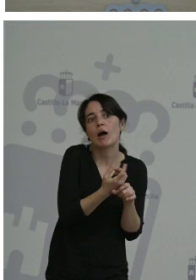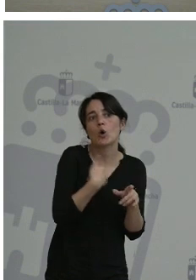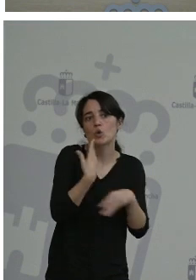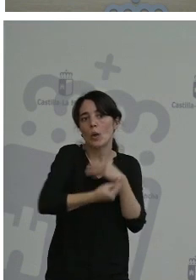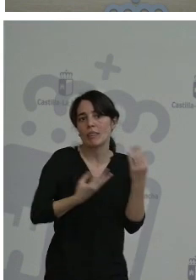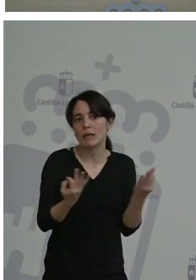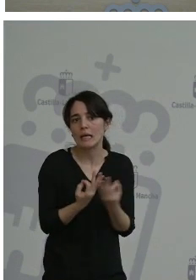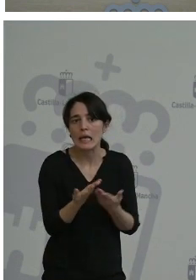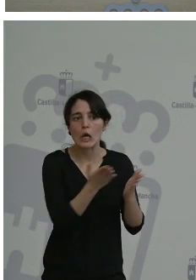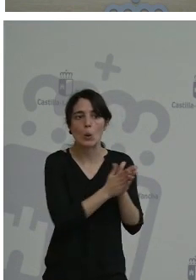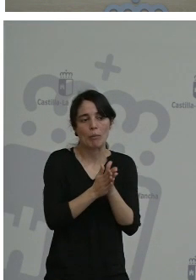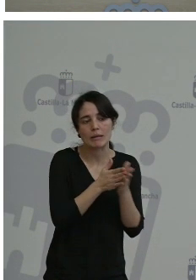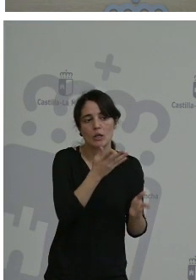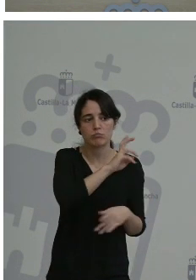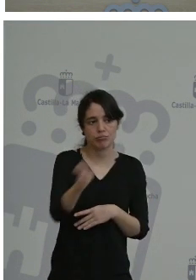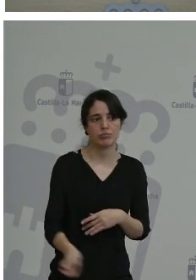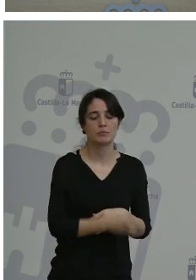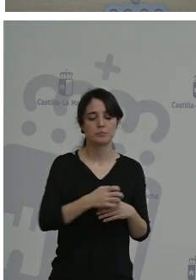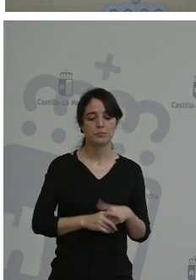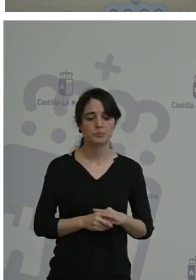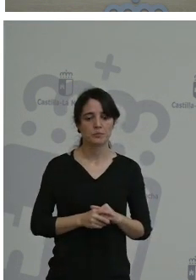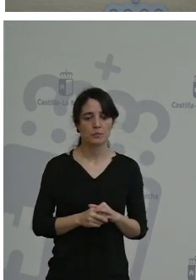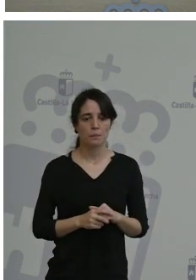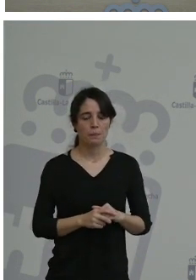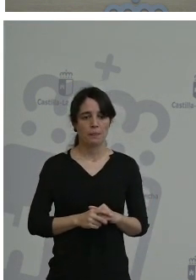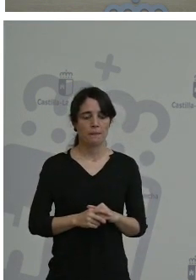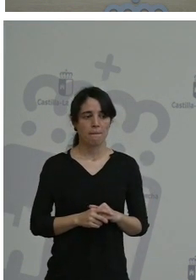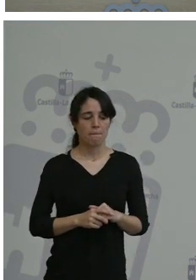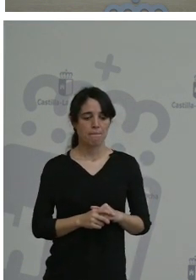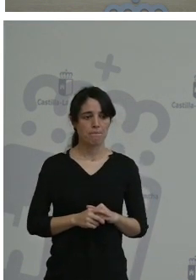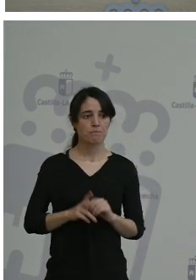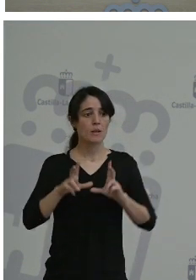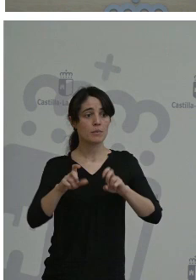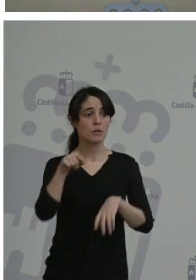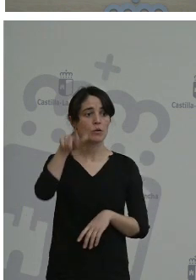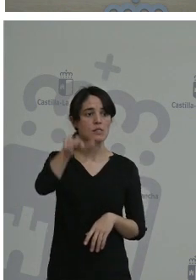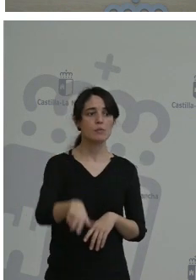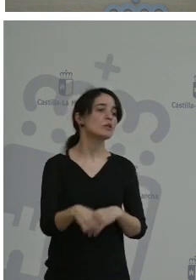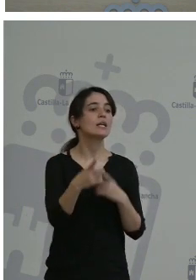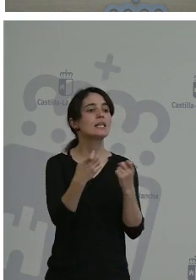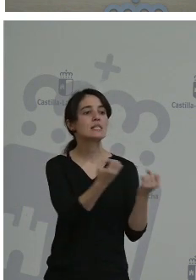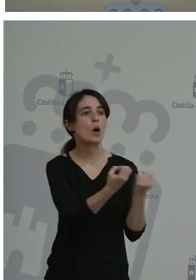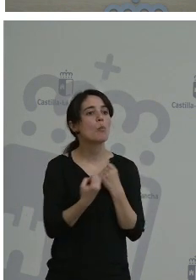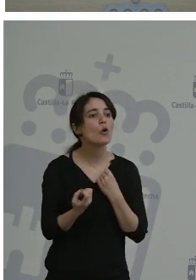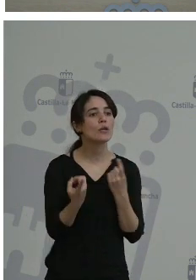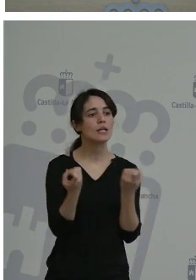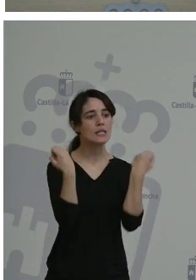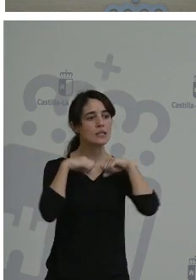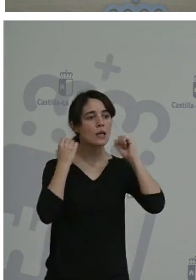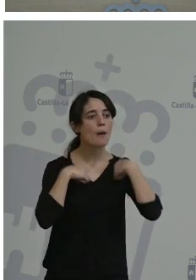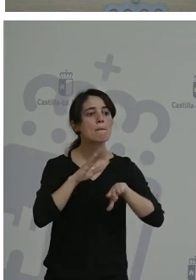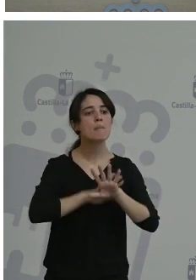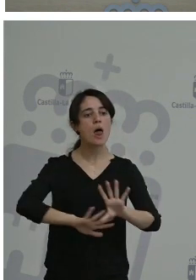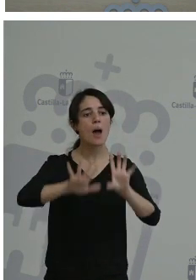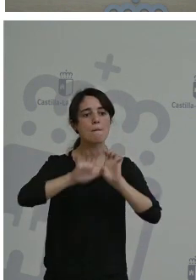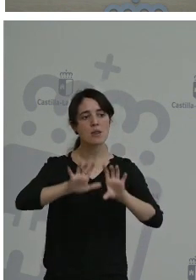realizar. En principio, esta persona va a necesitar de ese apoyo, de un entrenamiento para ese aprendizaje de tareas en